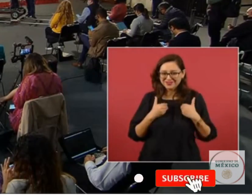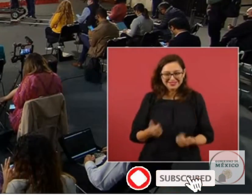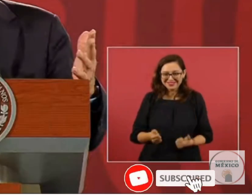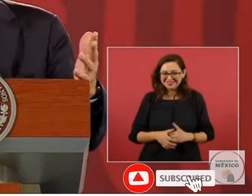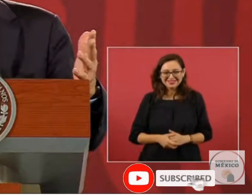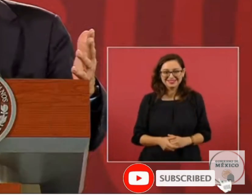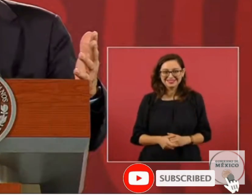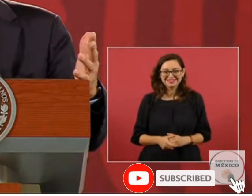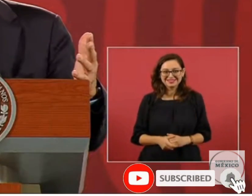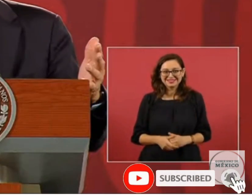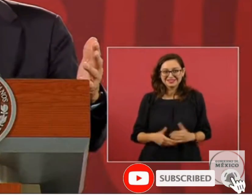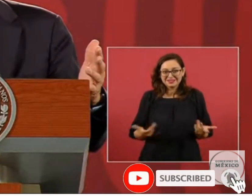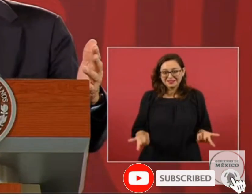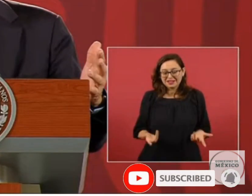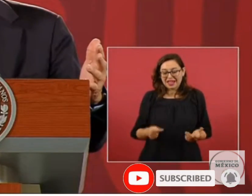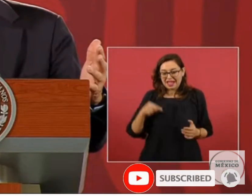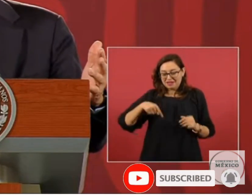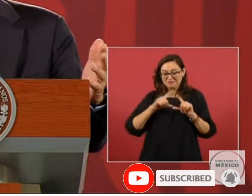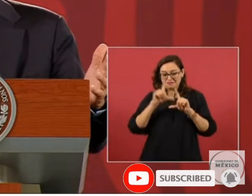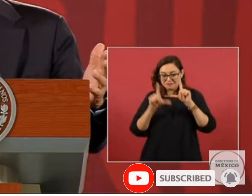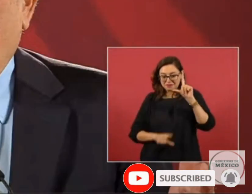No puedo decir que sí ni que no.